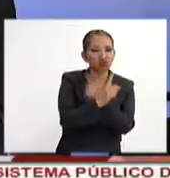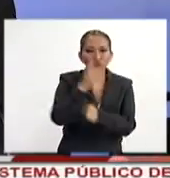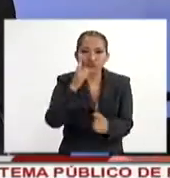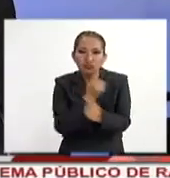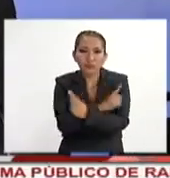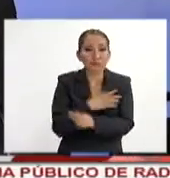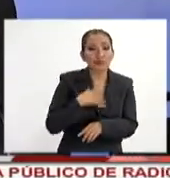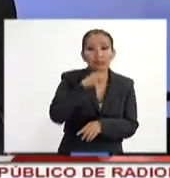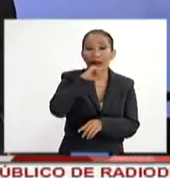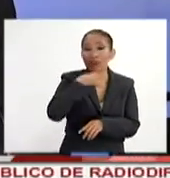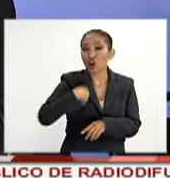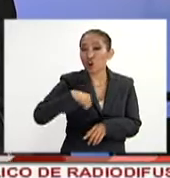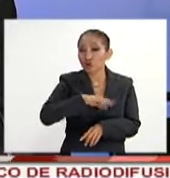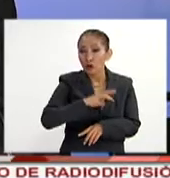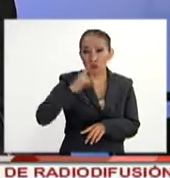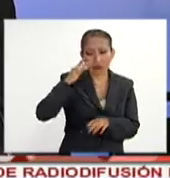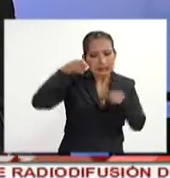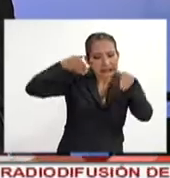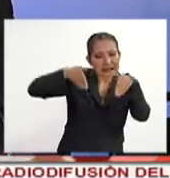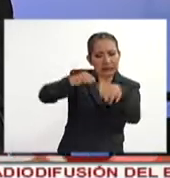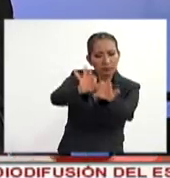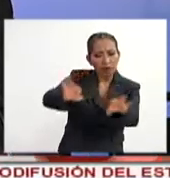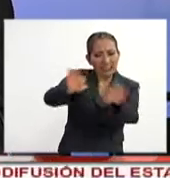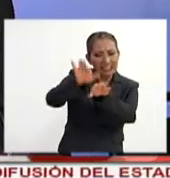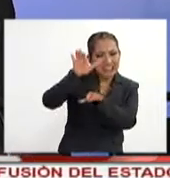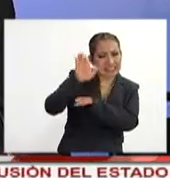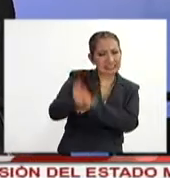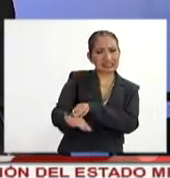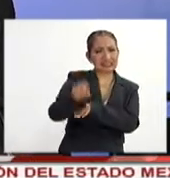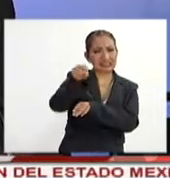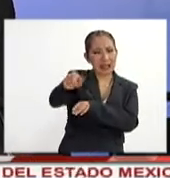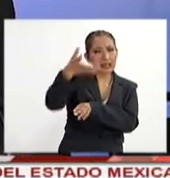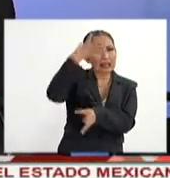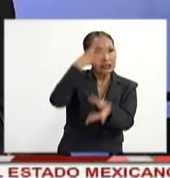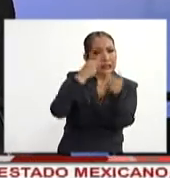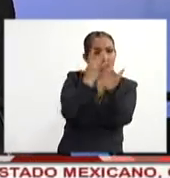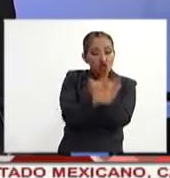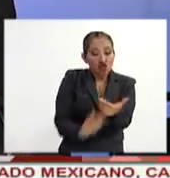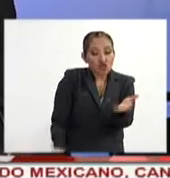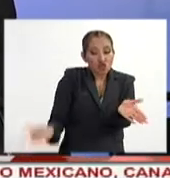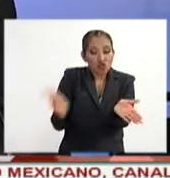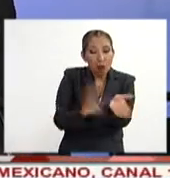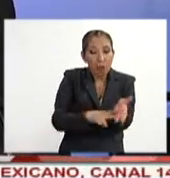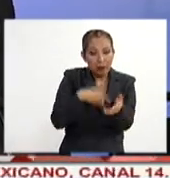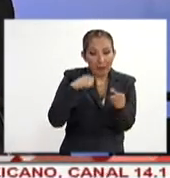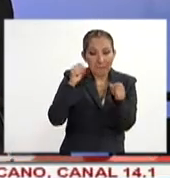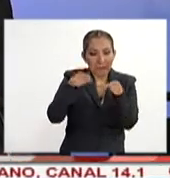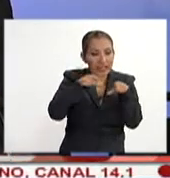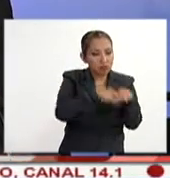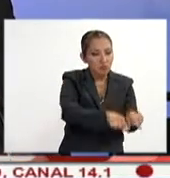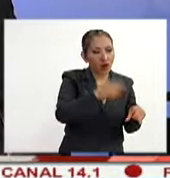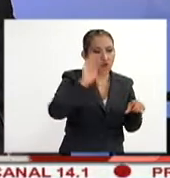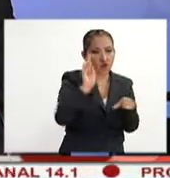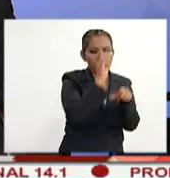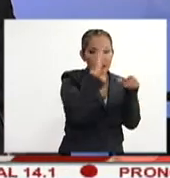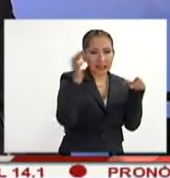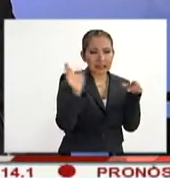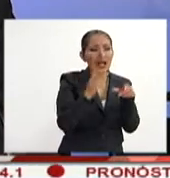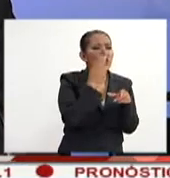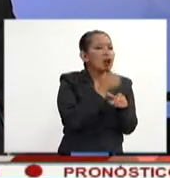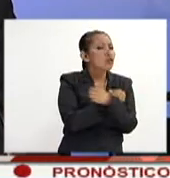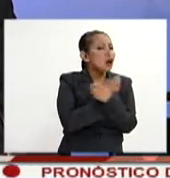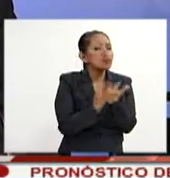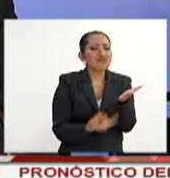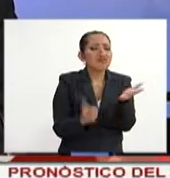Hemos puesto la prioridad en la parte de la formación dual y en alternancia en educación superior. La formación